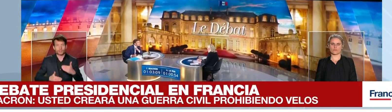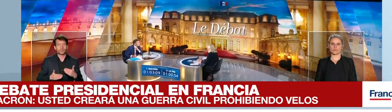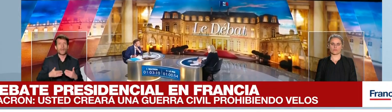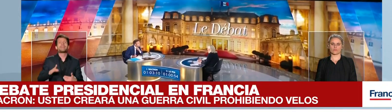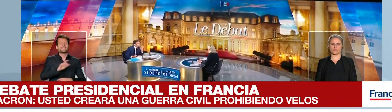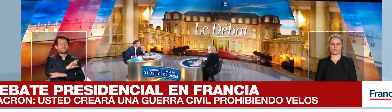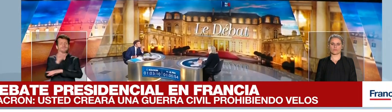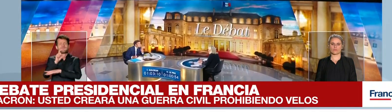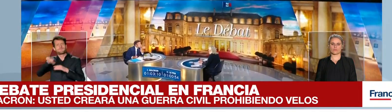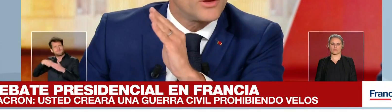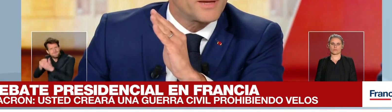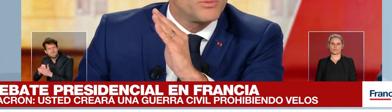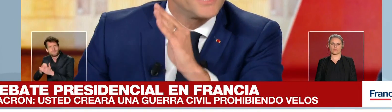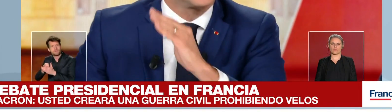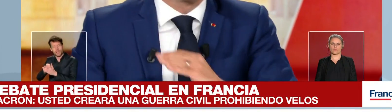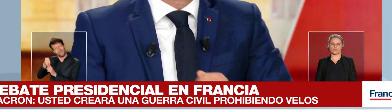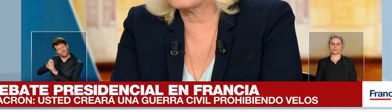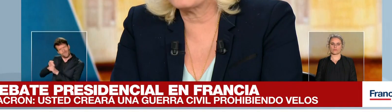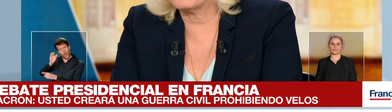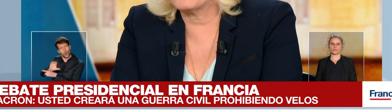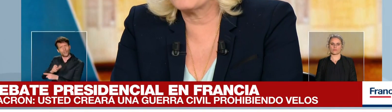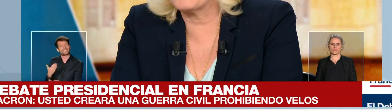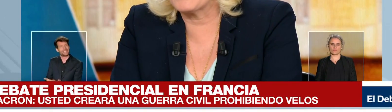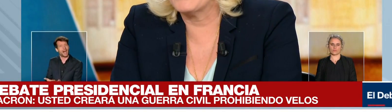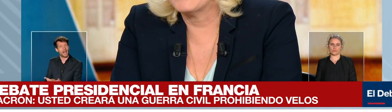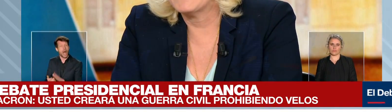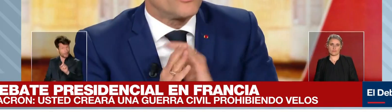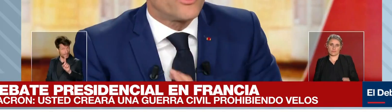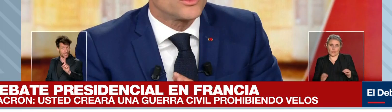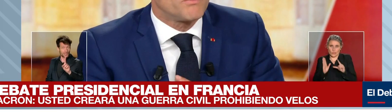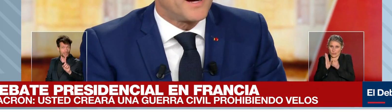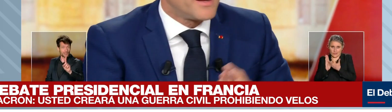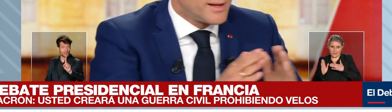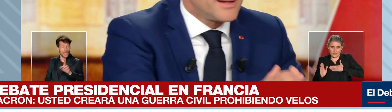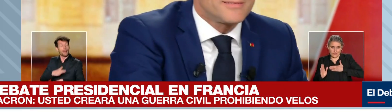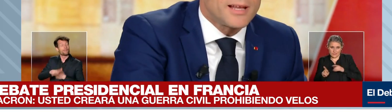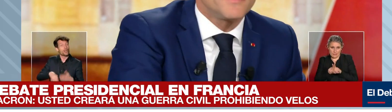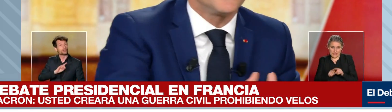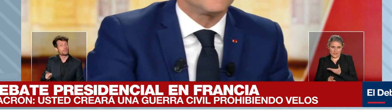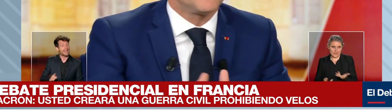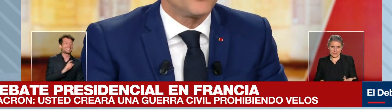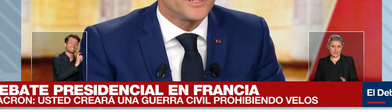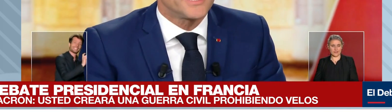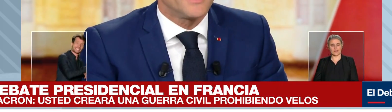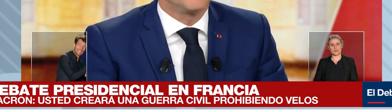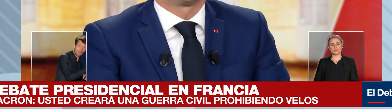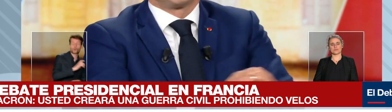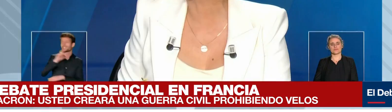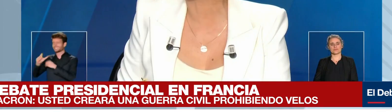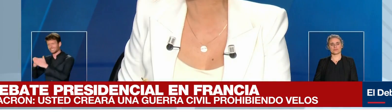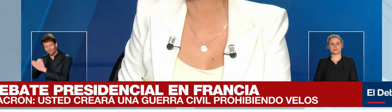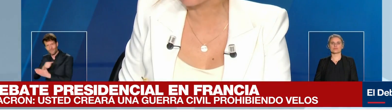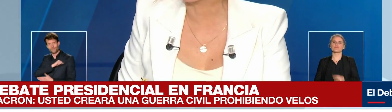el islamismo radical, el que separa de la República, pero sin confundir el islam y el